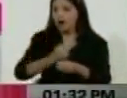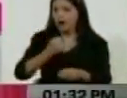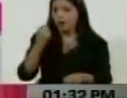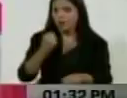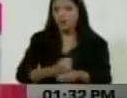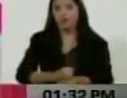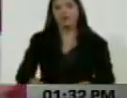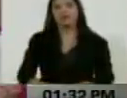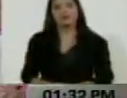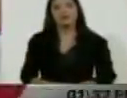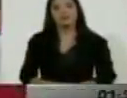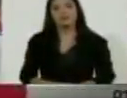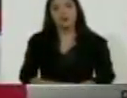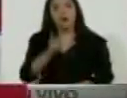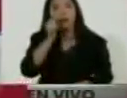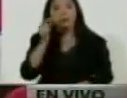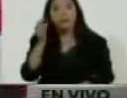trabajadoras.